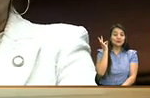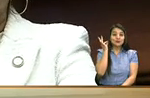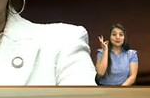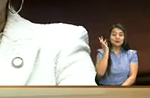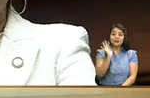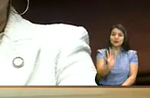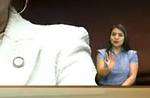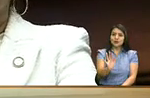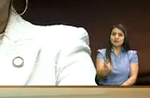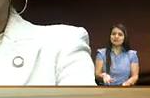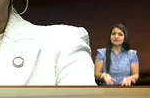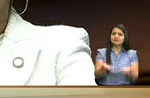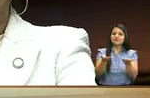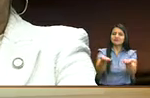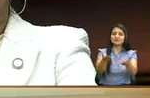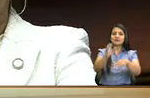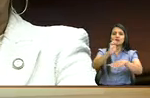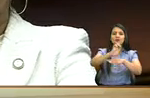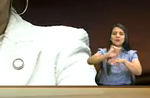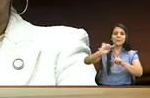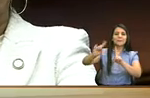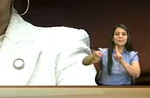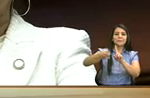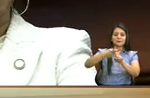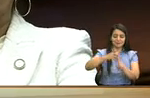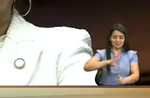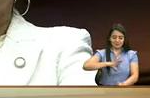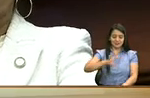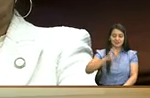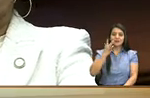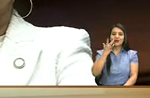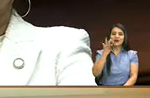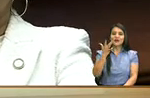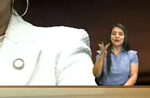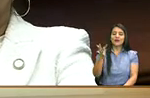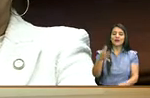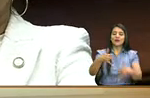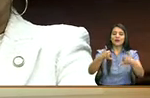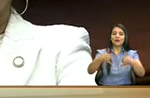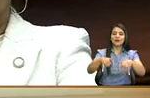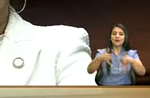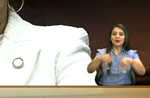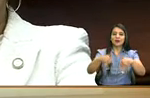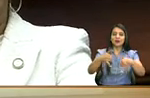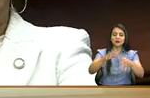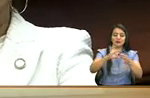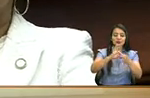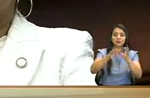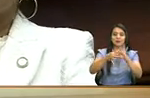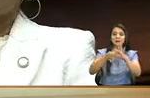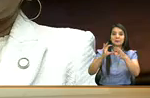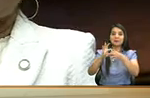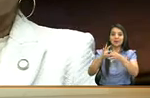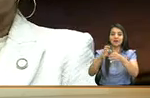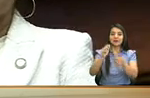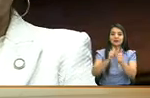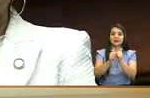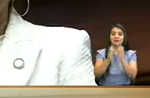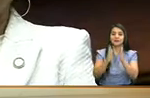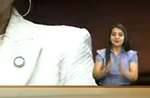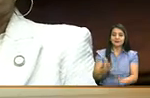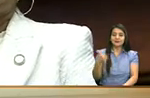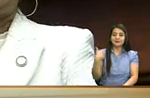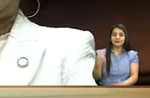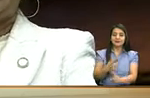le entregó al Ecuador su primera medalla de oro en los Juegos Paralímpicos. En